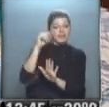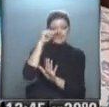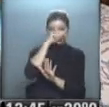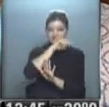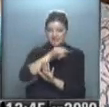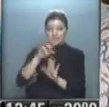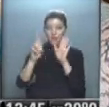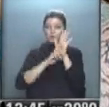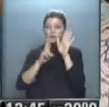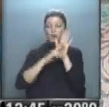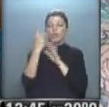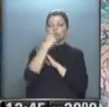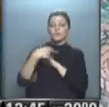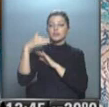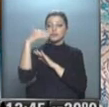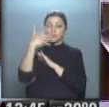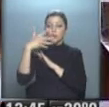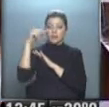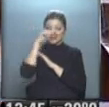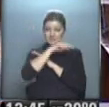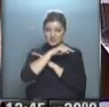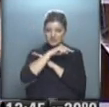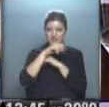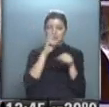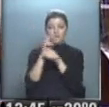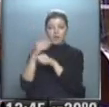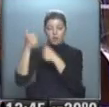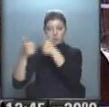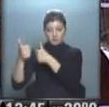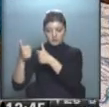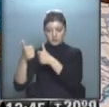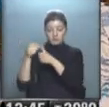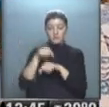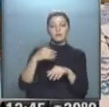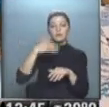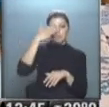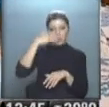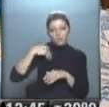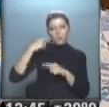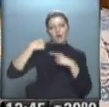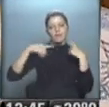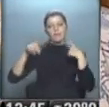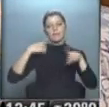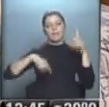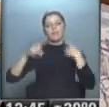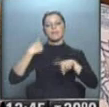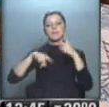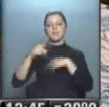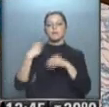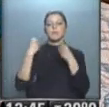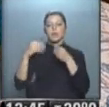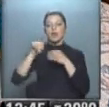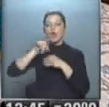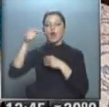resolución 257, Defensa de la Competencia, y luego empieza a recorrer el trámite en el cual se buscaba la aprobación de los